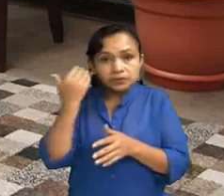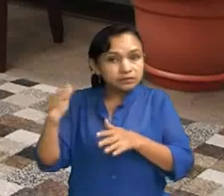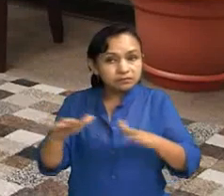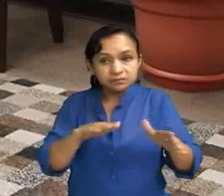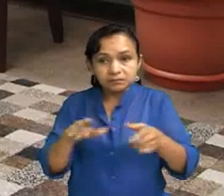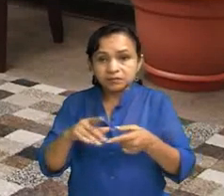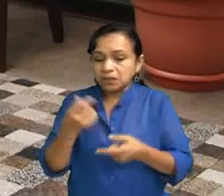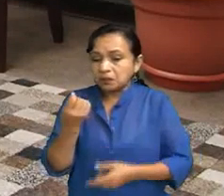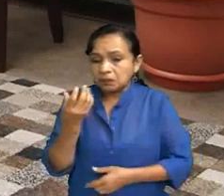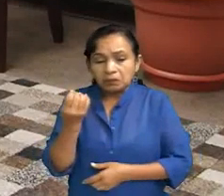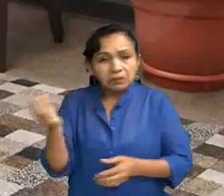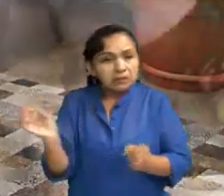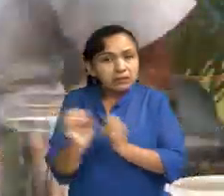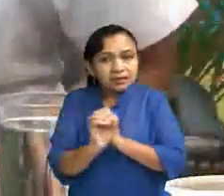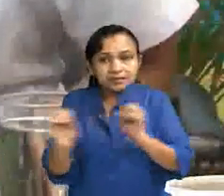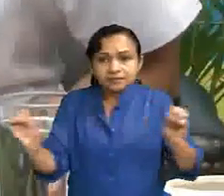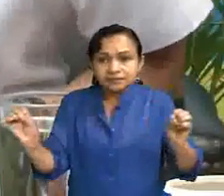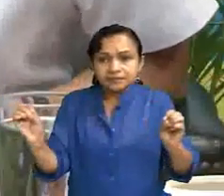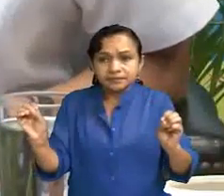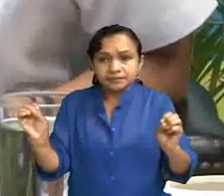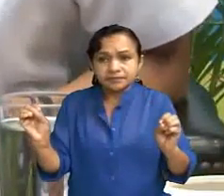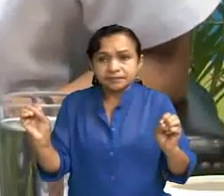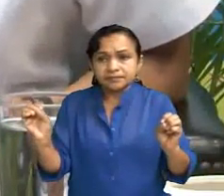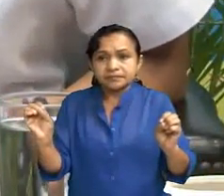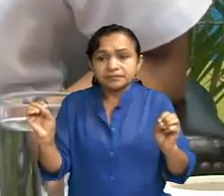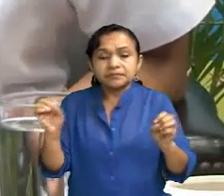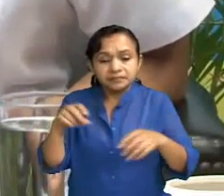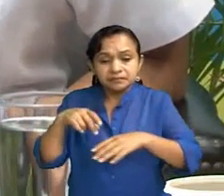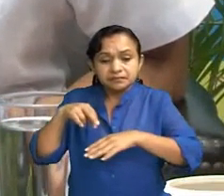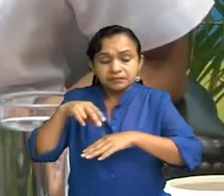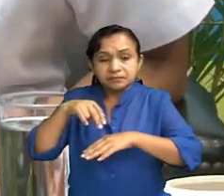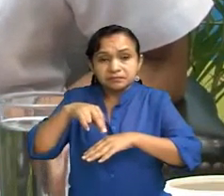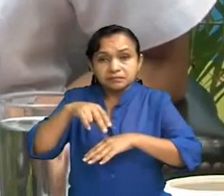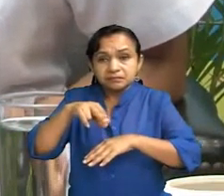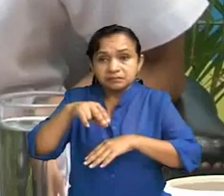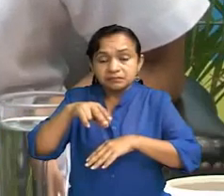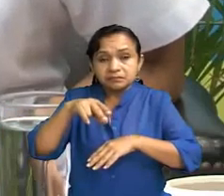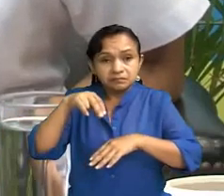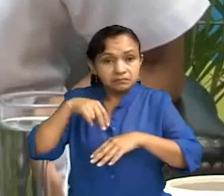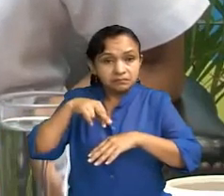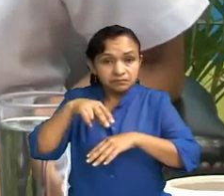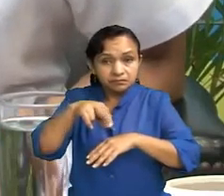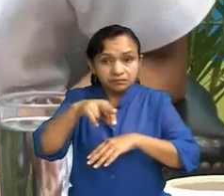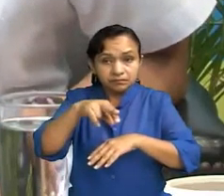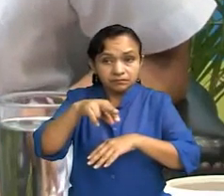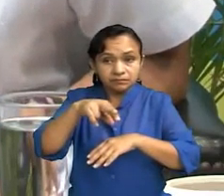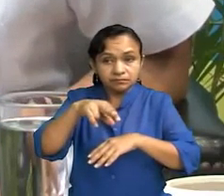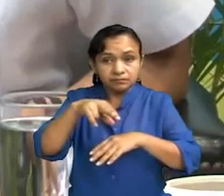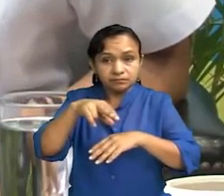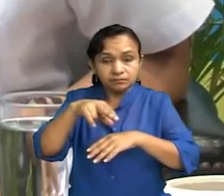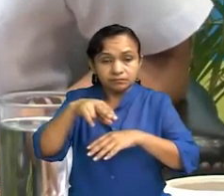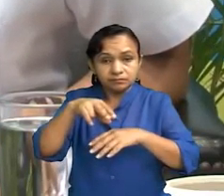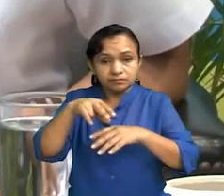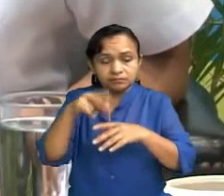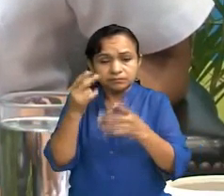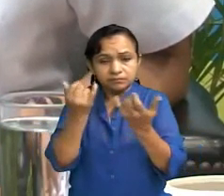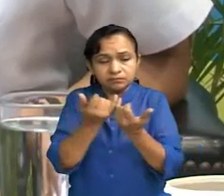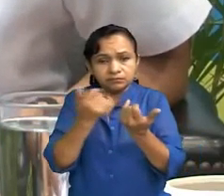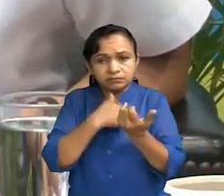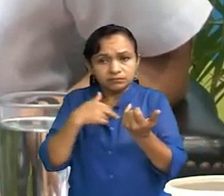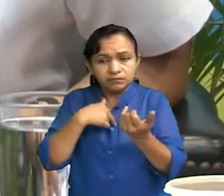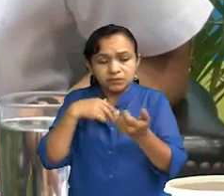presentar dolor, nos puede presentar que tal vez el niño ya caminaba, ya daba sus primeros pasitos y él empieza a presentar lo que